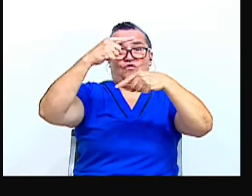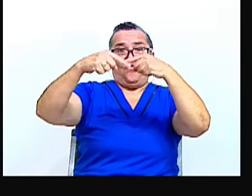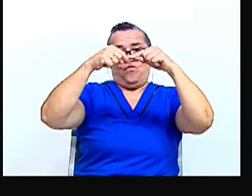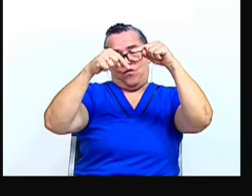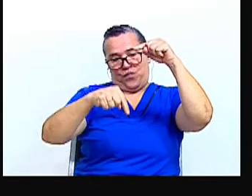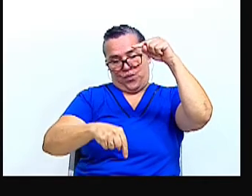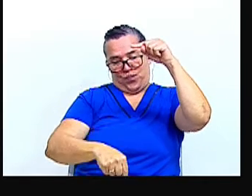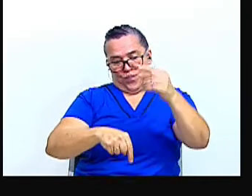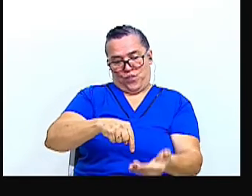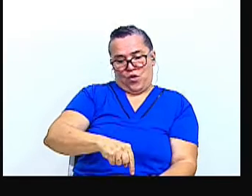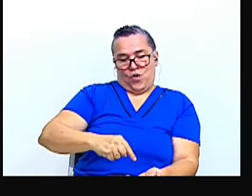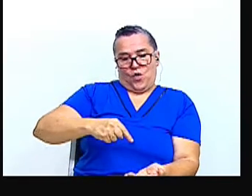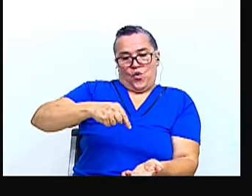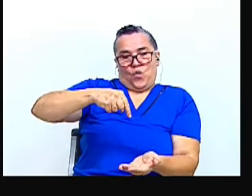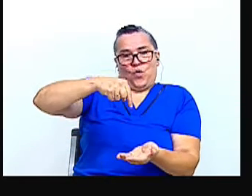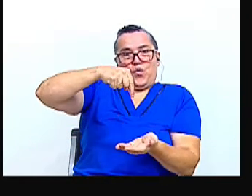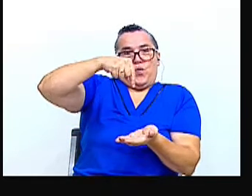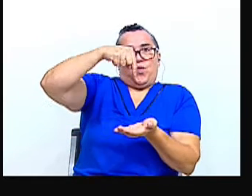eje.